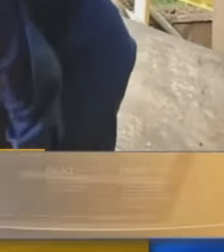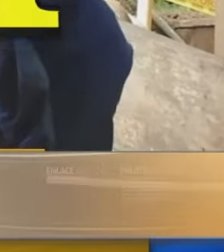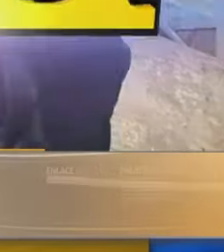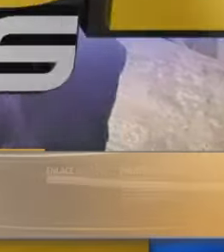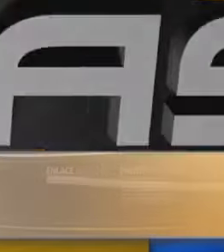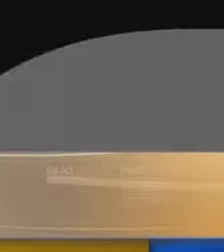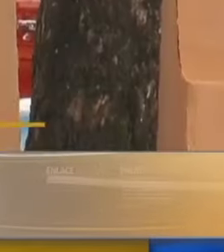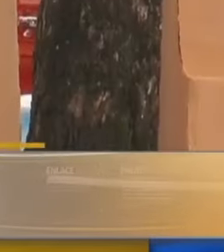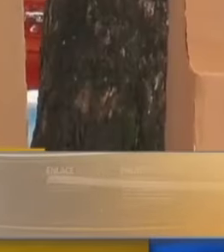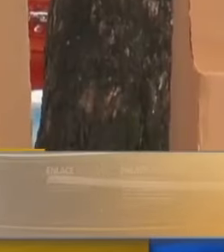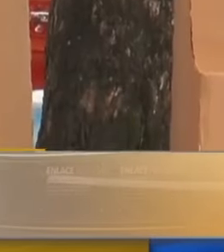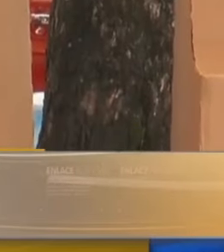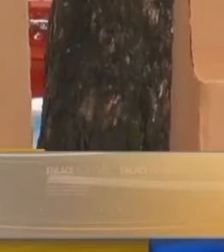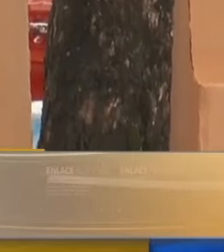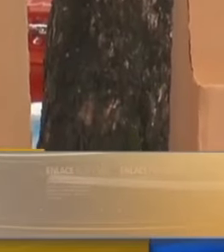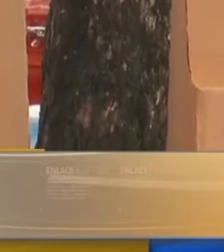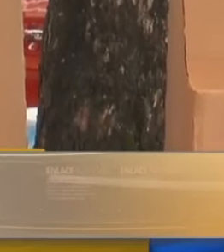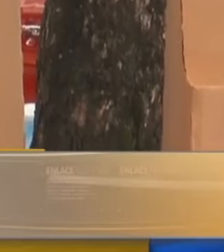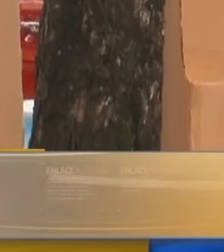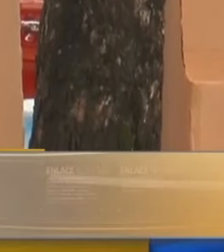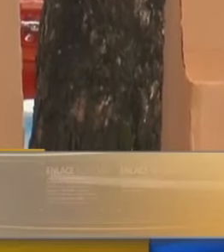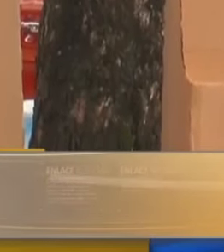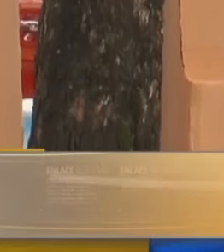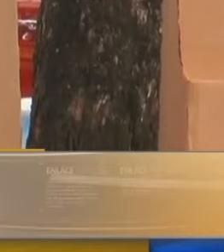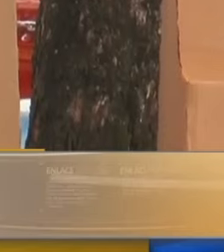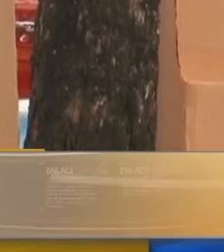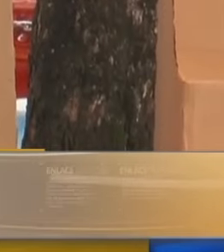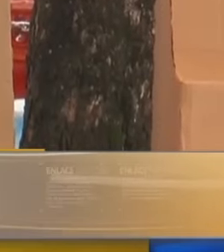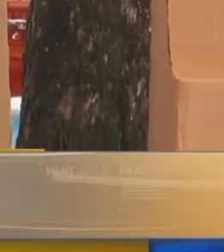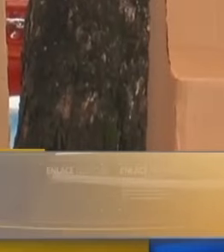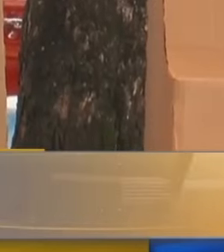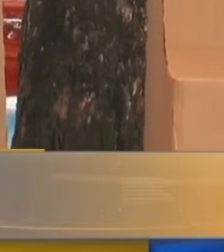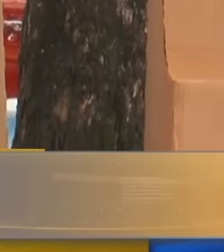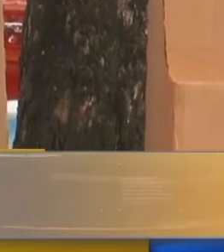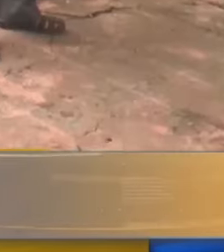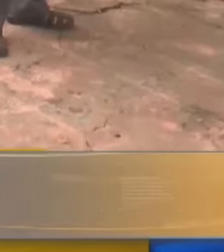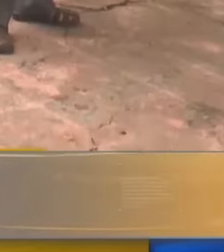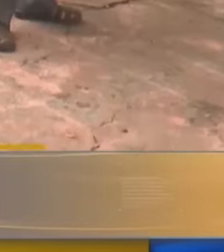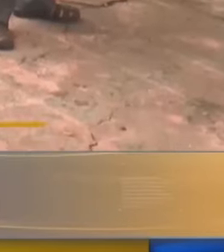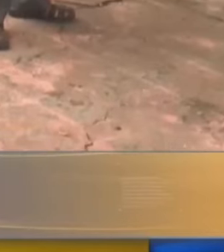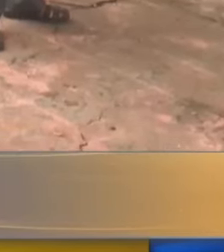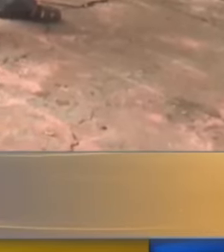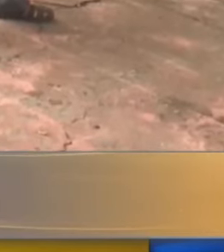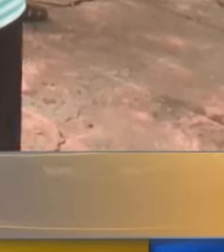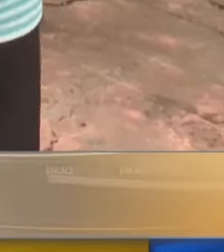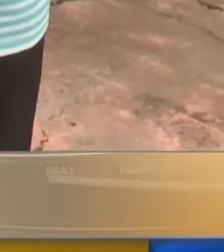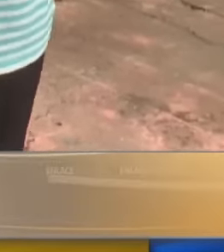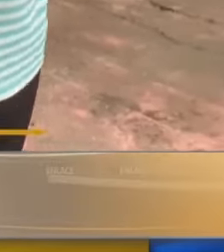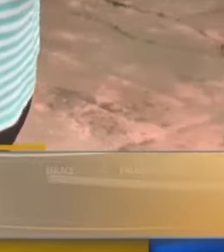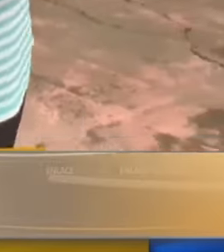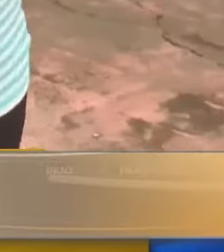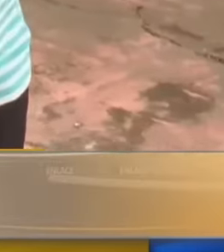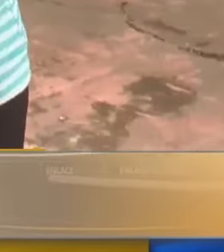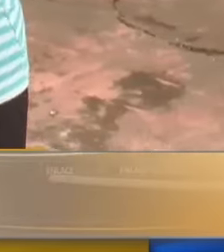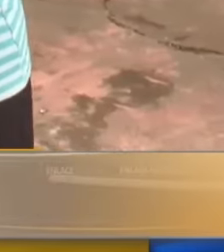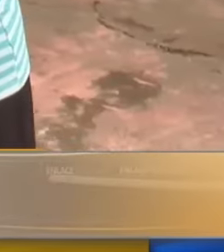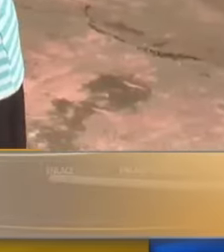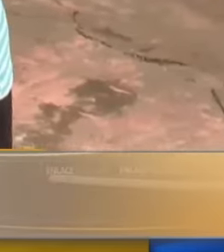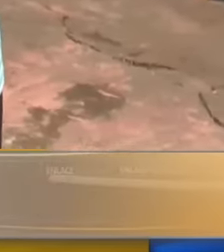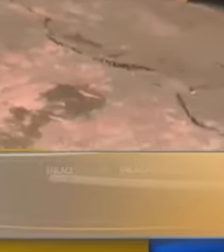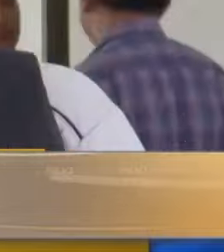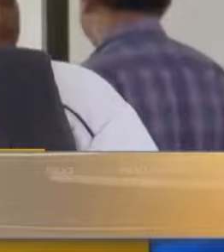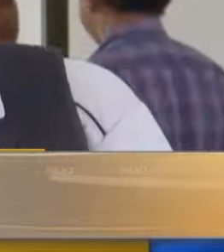saneamiento básico. Dignatarios comunales que se posesionan mañana en el Coliseo Luis F. Castellanos dialogaron con Enlace Noticias sobre los retos que tienen